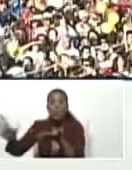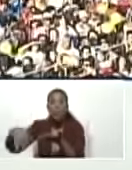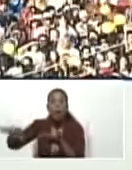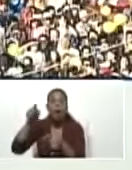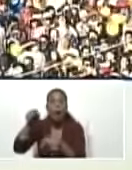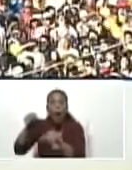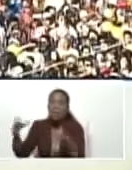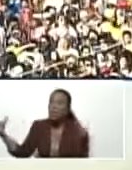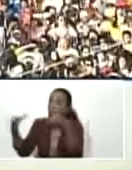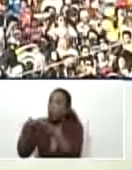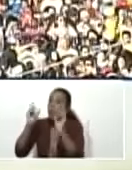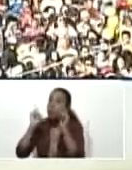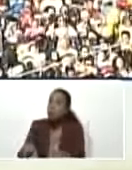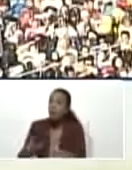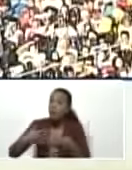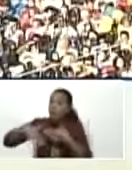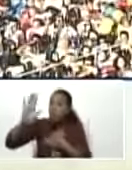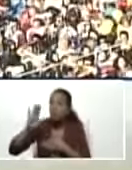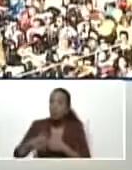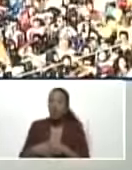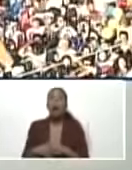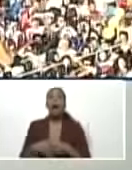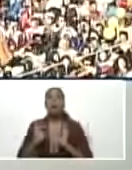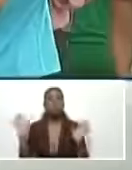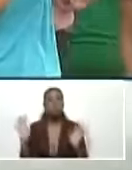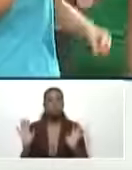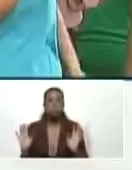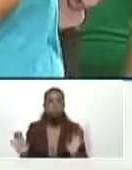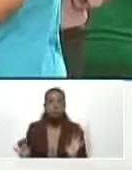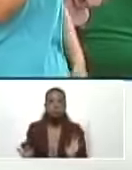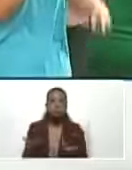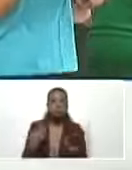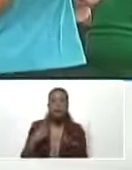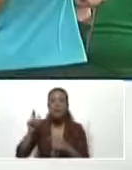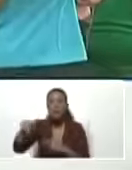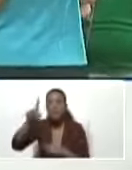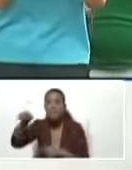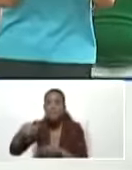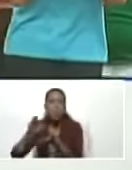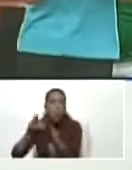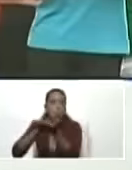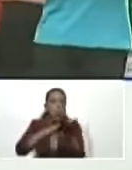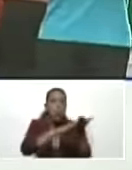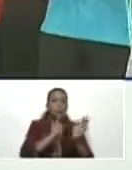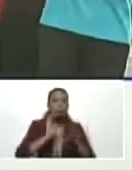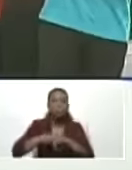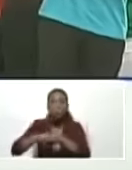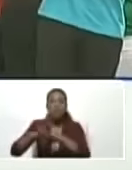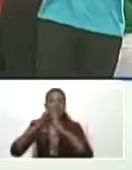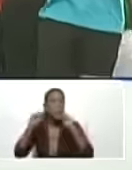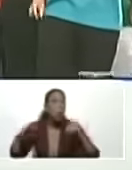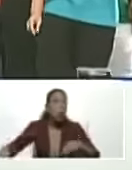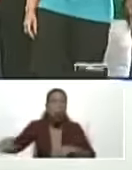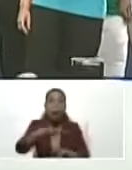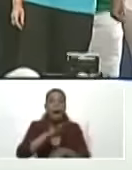Martí, nos reunimos ahí para salir, ¿verdad? En Guasipati también fue así. En todo el